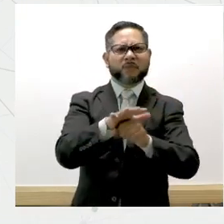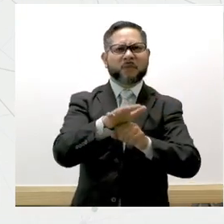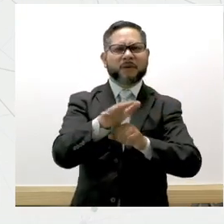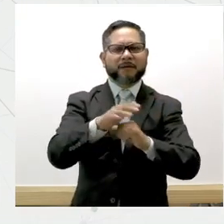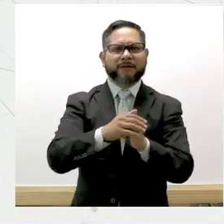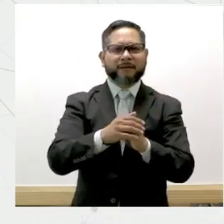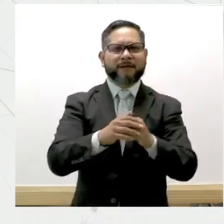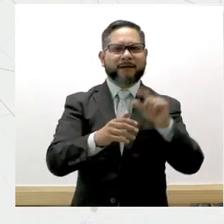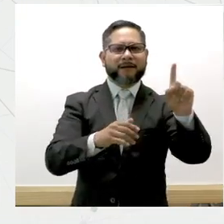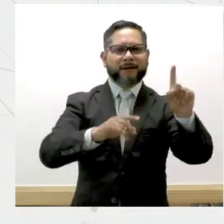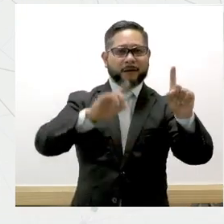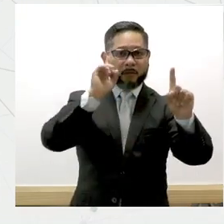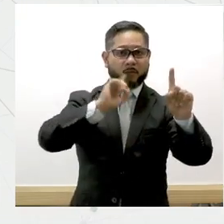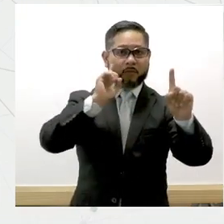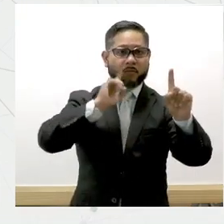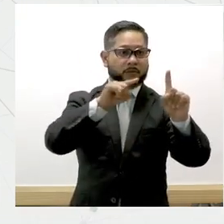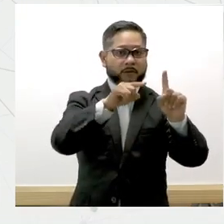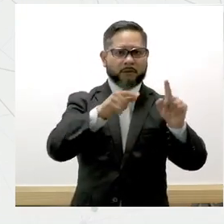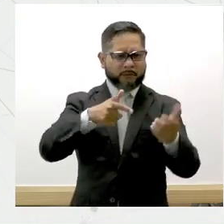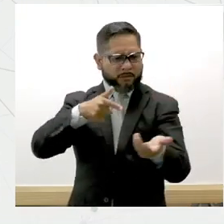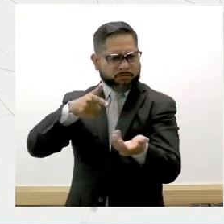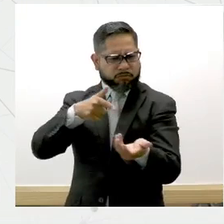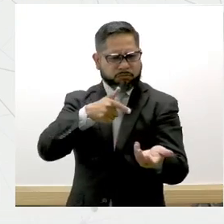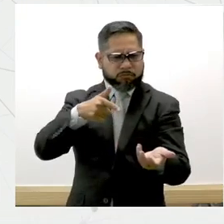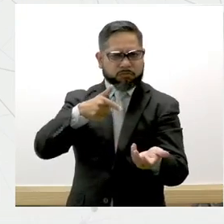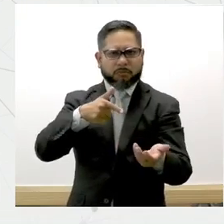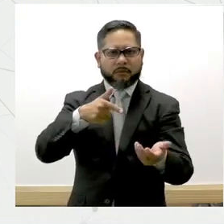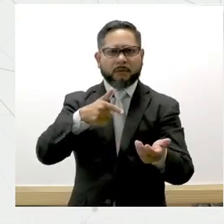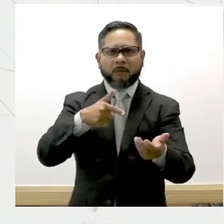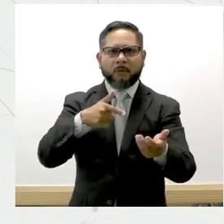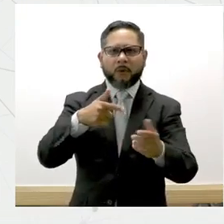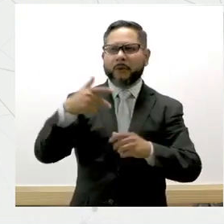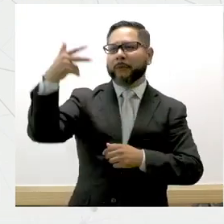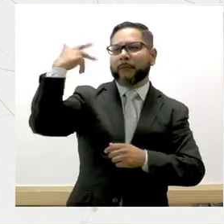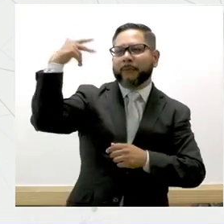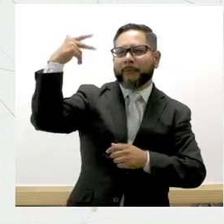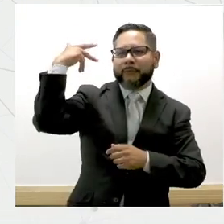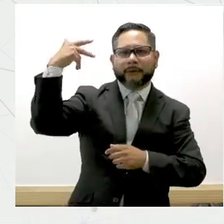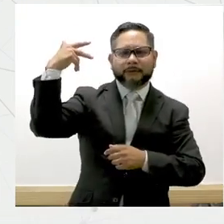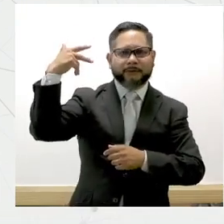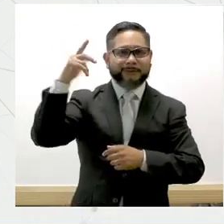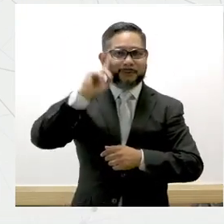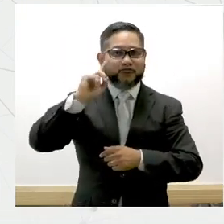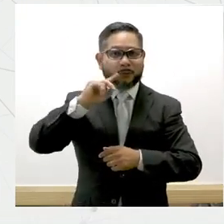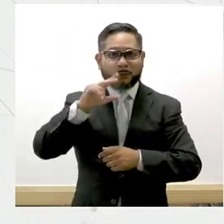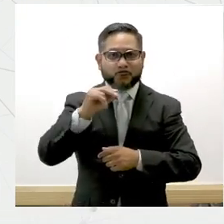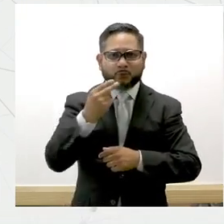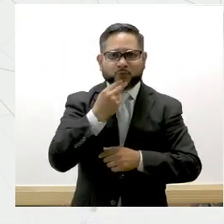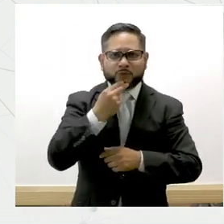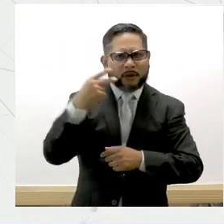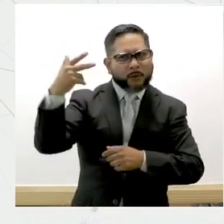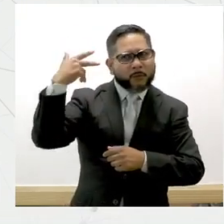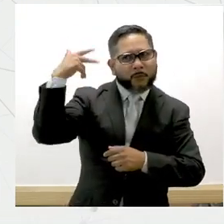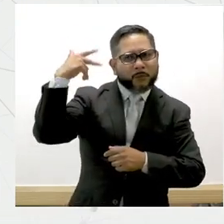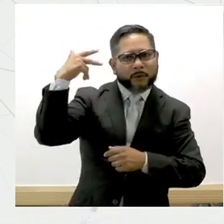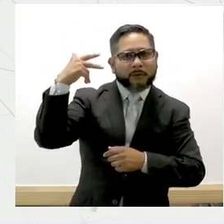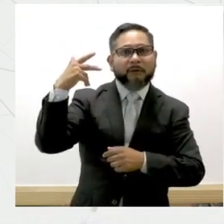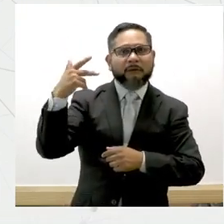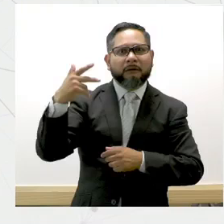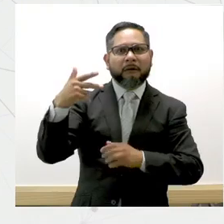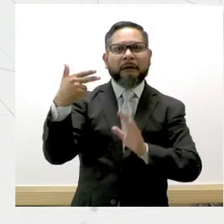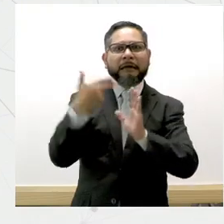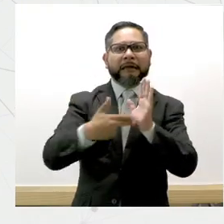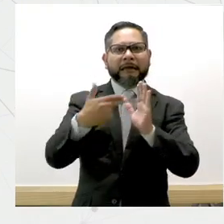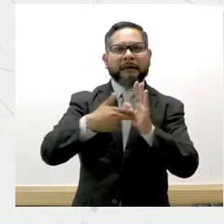Las mujeres no usamos taladro. ¿Qué usamos las mujeres? Secador de pelo. Los hombres no usan secador de pelo. Los hombres usan